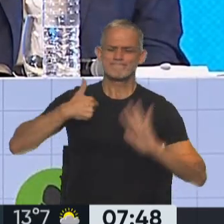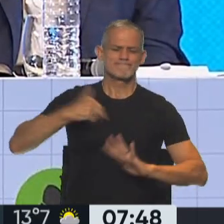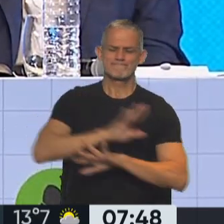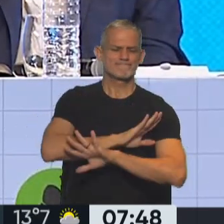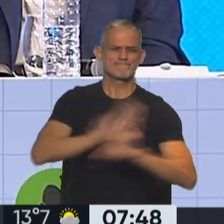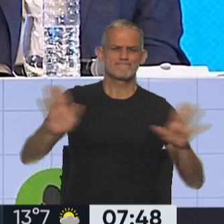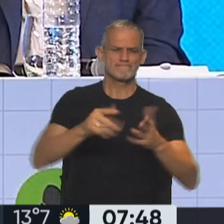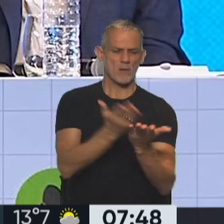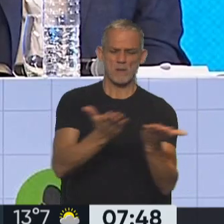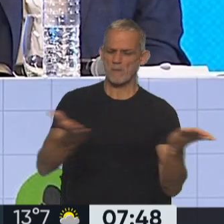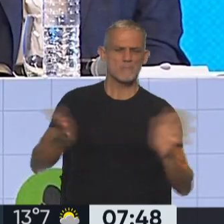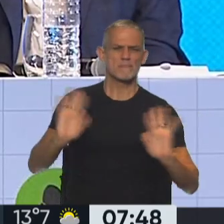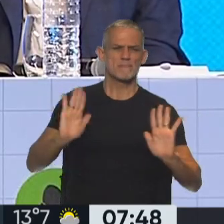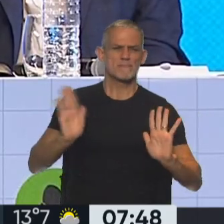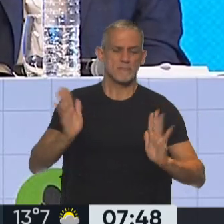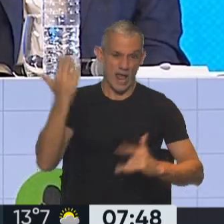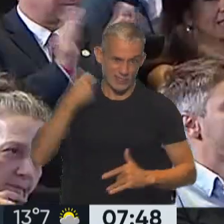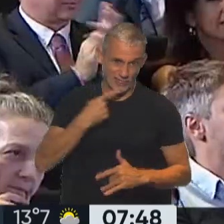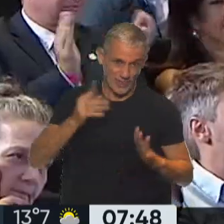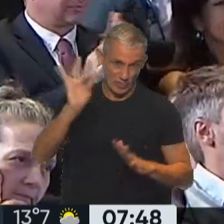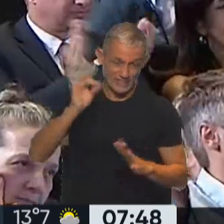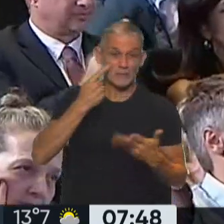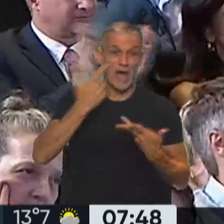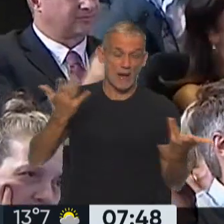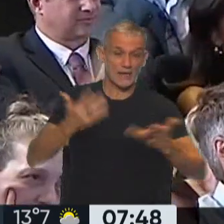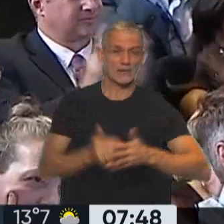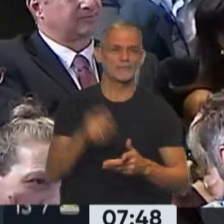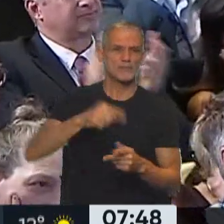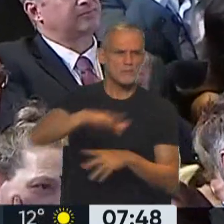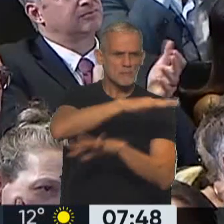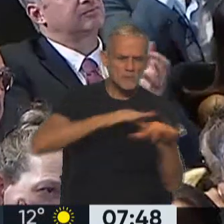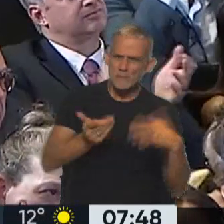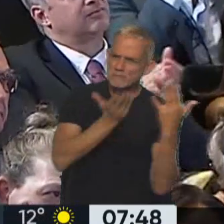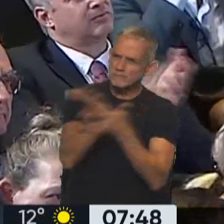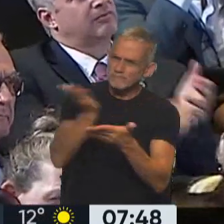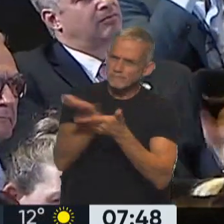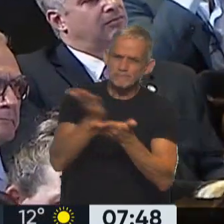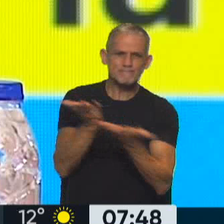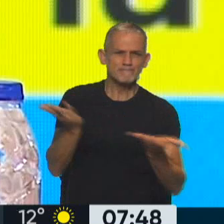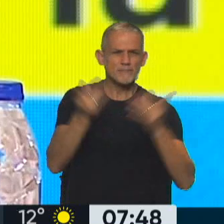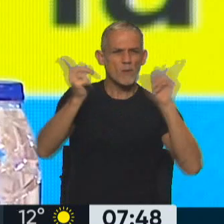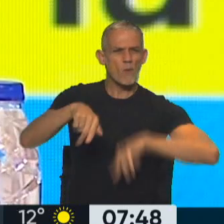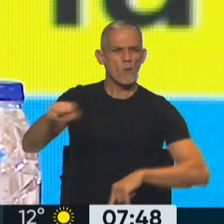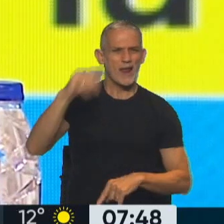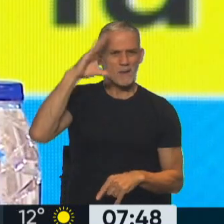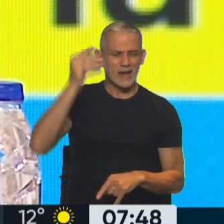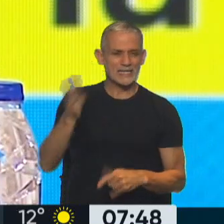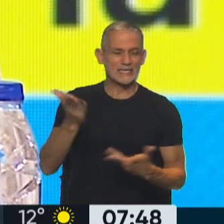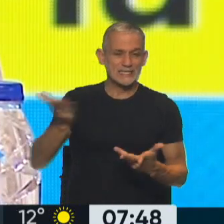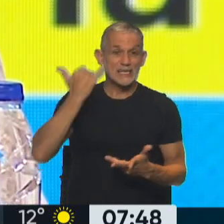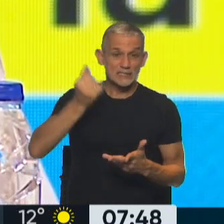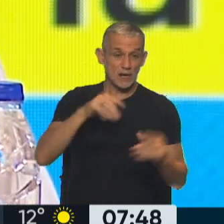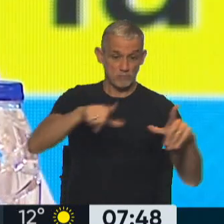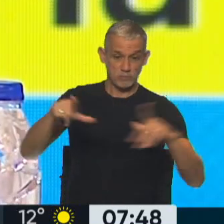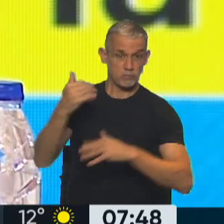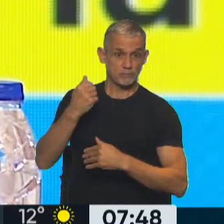ninguna boleta Lo cierto es que se reactiva el operativo clamor en el frente de todos teniendo en cuenta además que ya hay varios